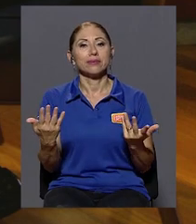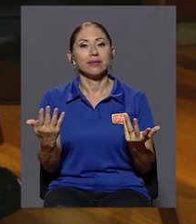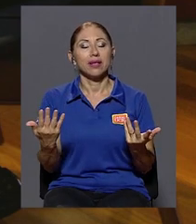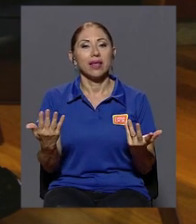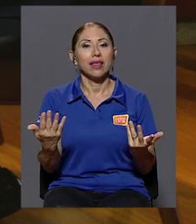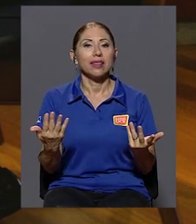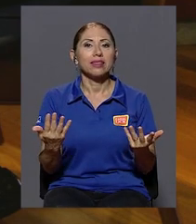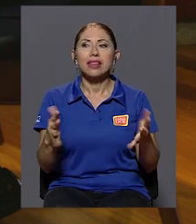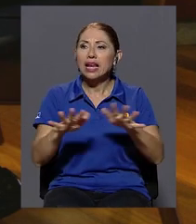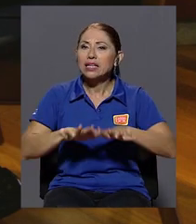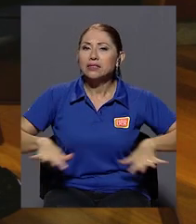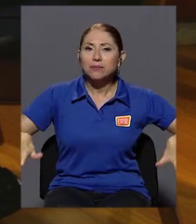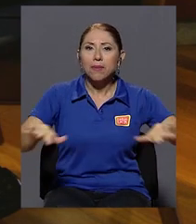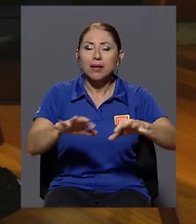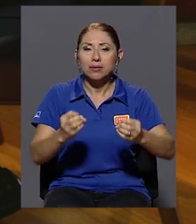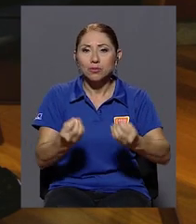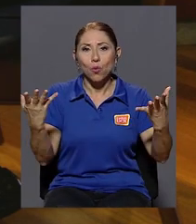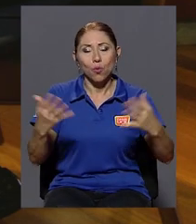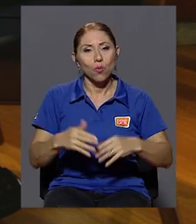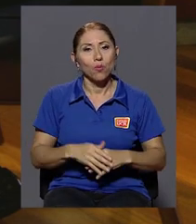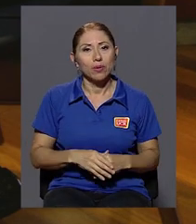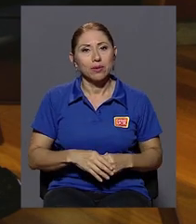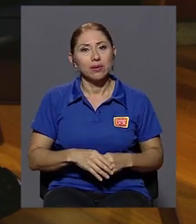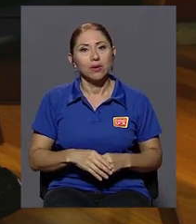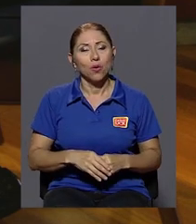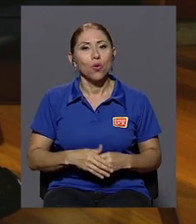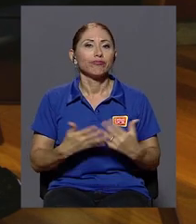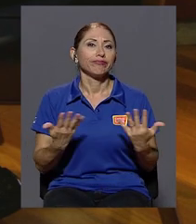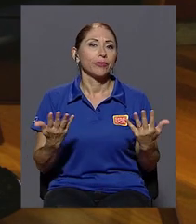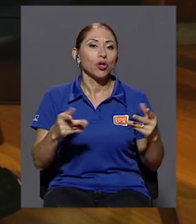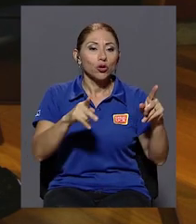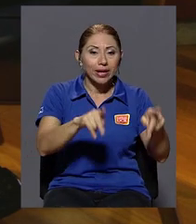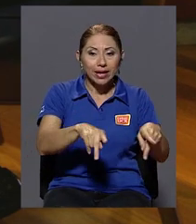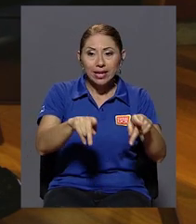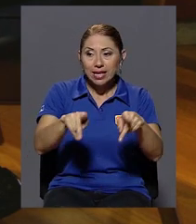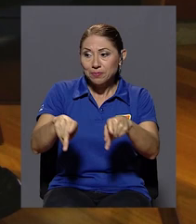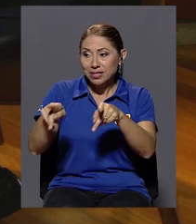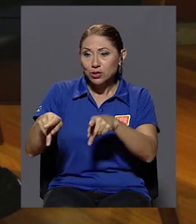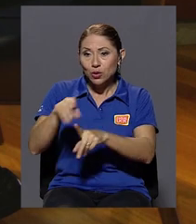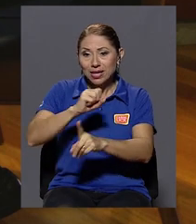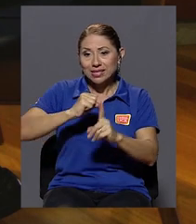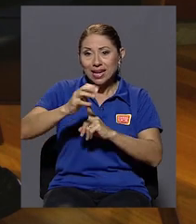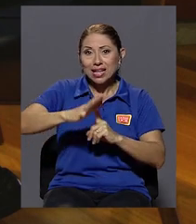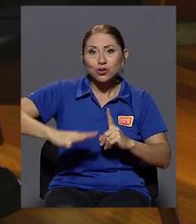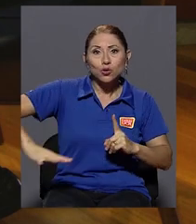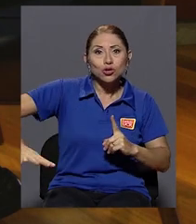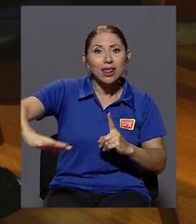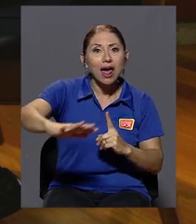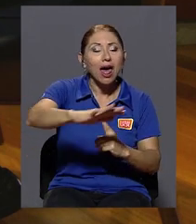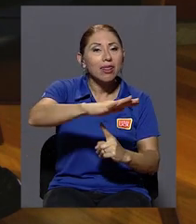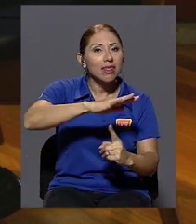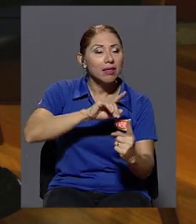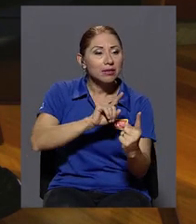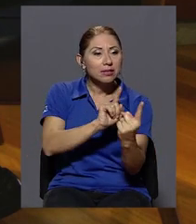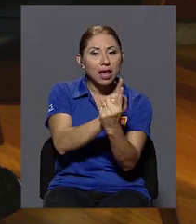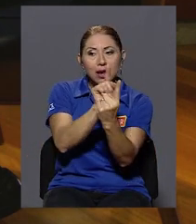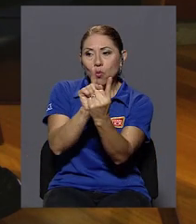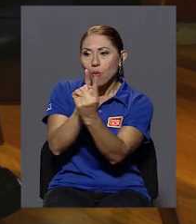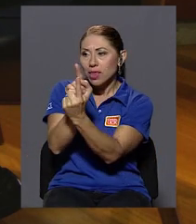perspectiva del espacio público, ¿verdad? En donde las personas en una sociedad se